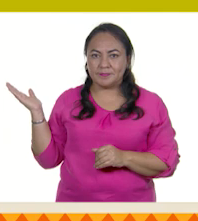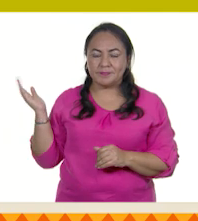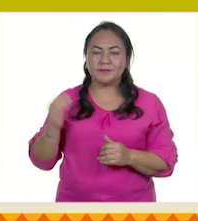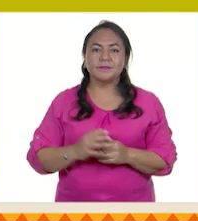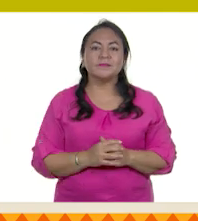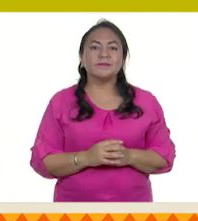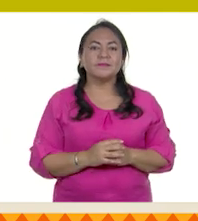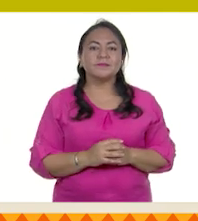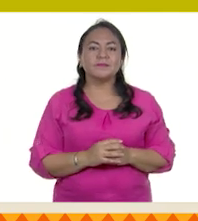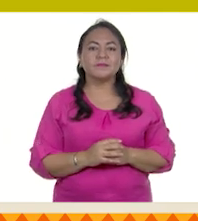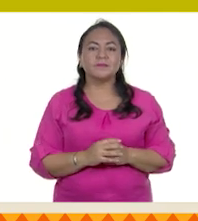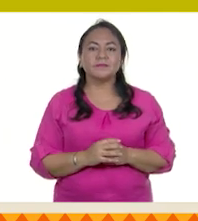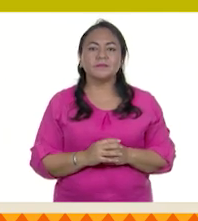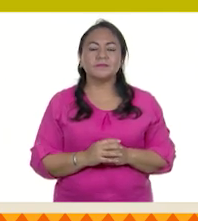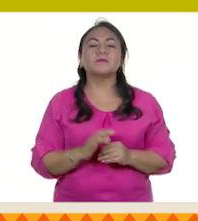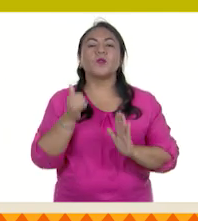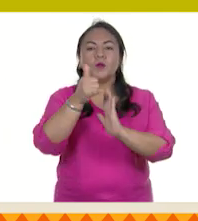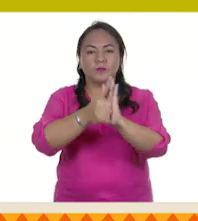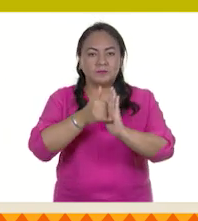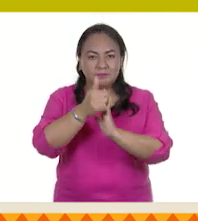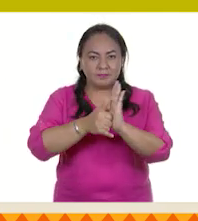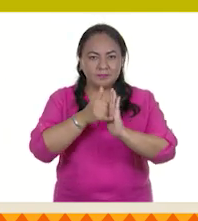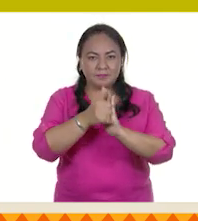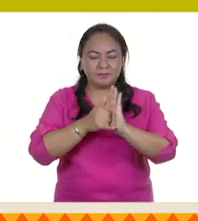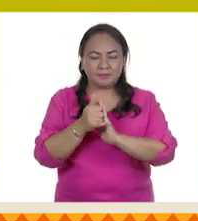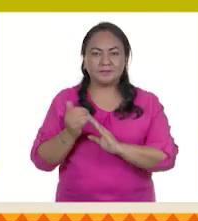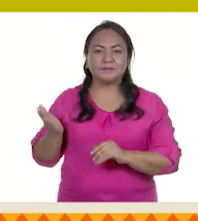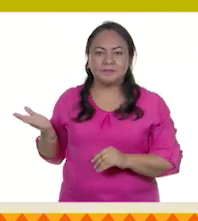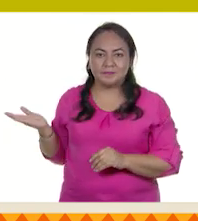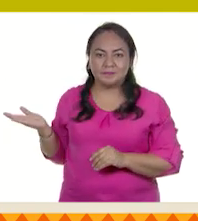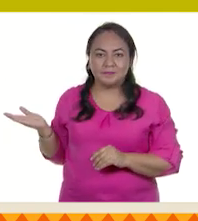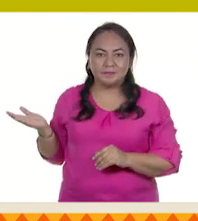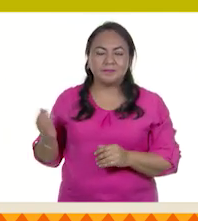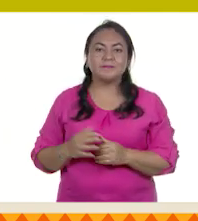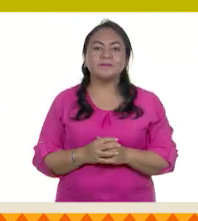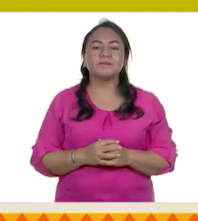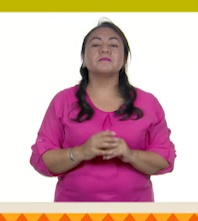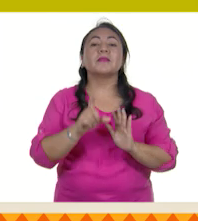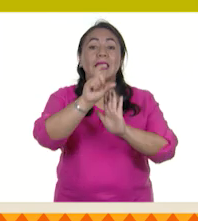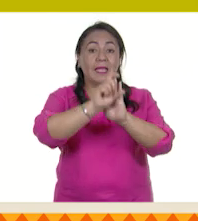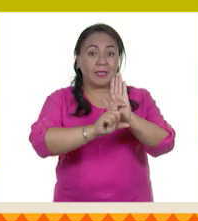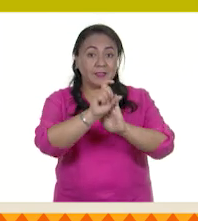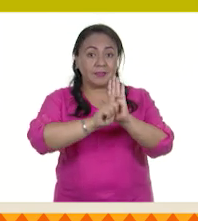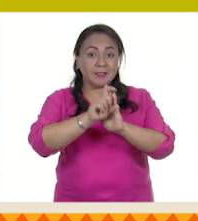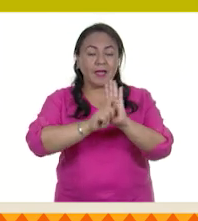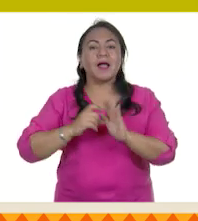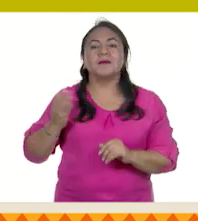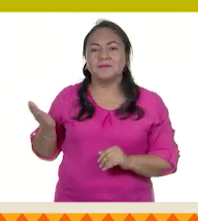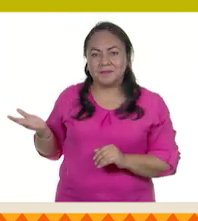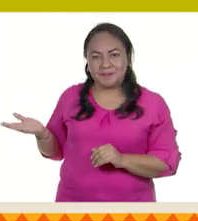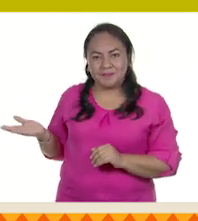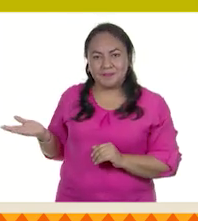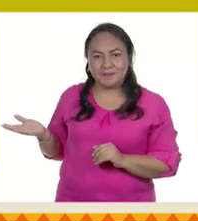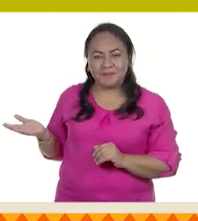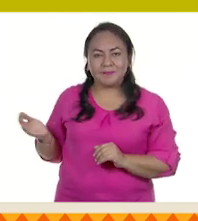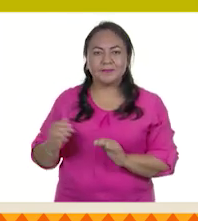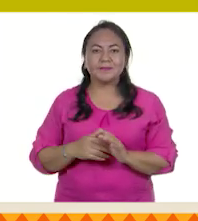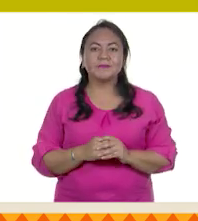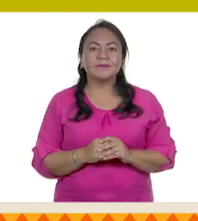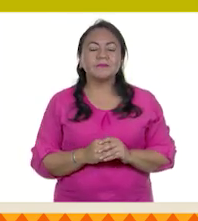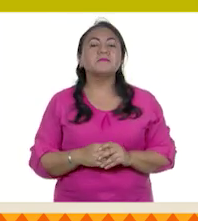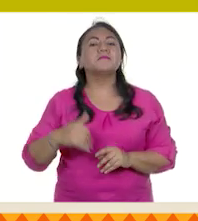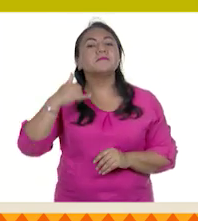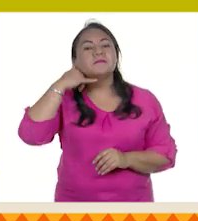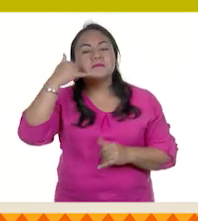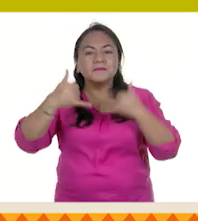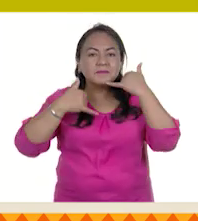@CEP_MX. YouTube Canal CEP. Instagram @CEPMX.